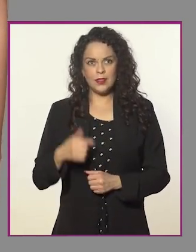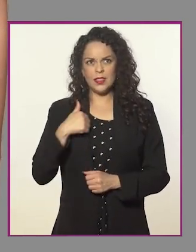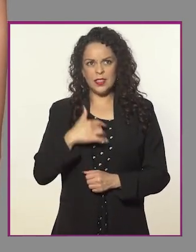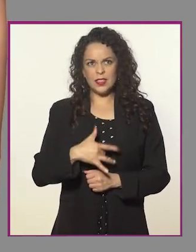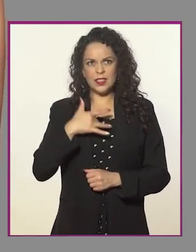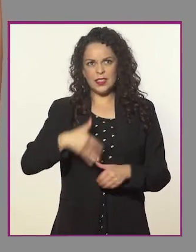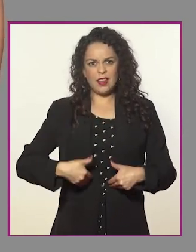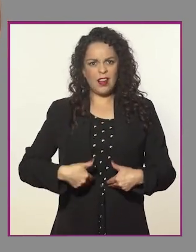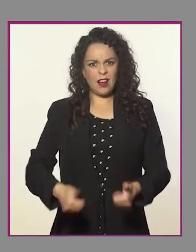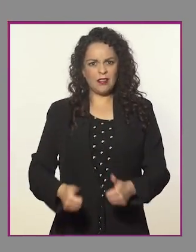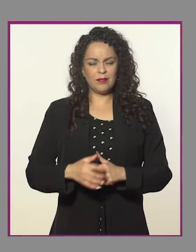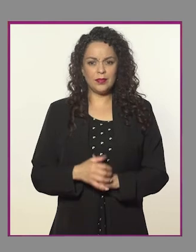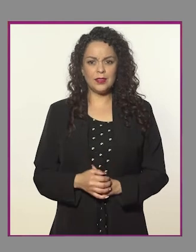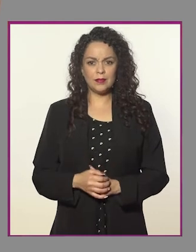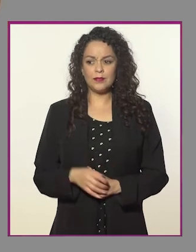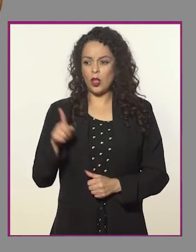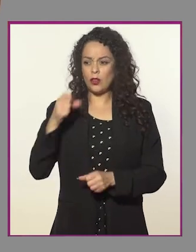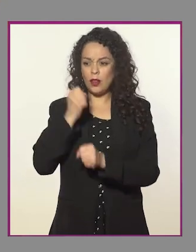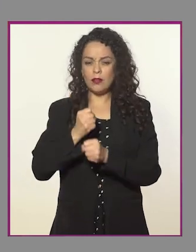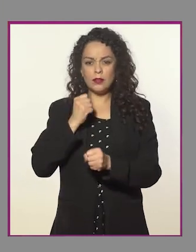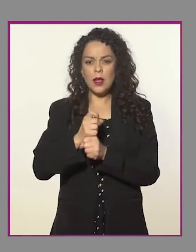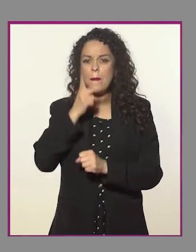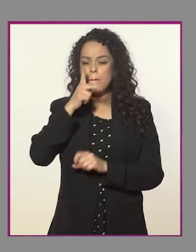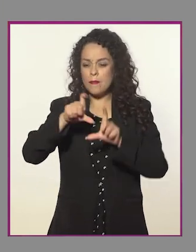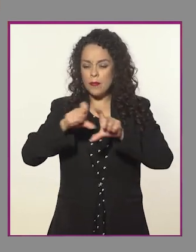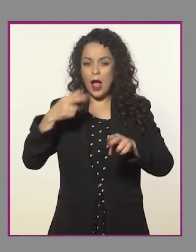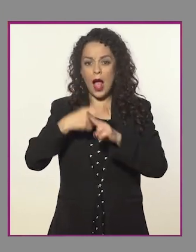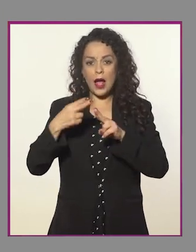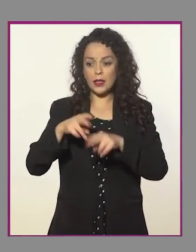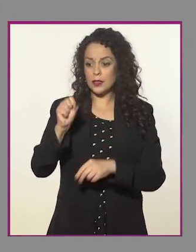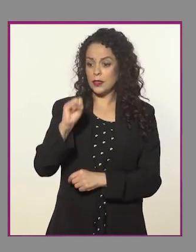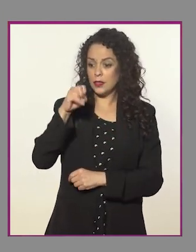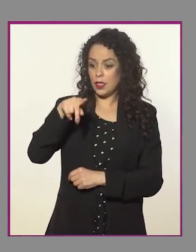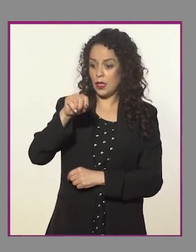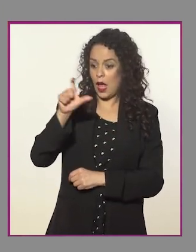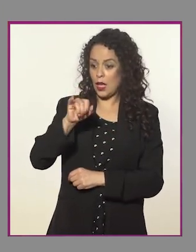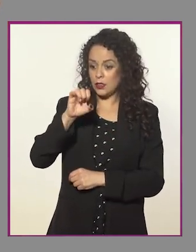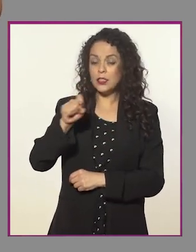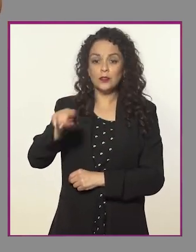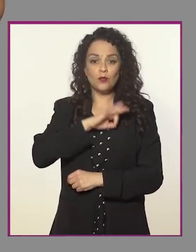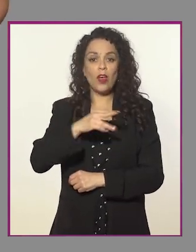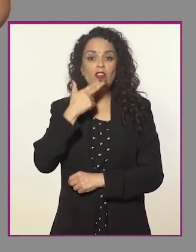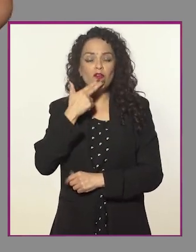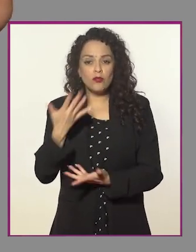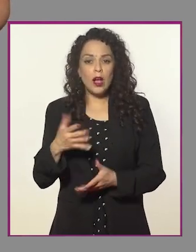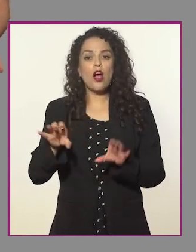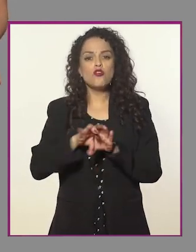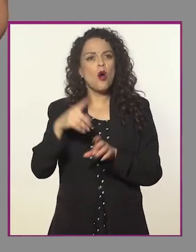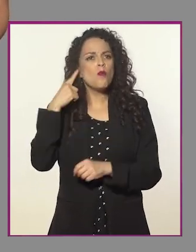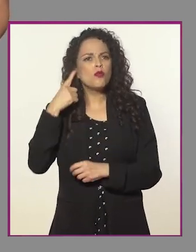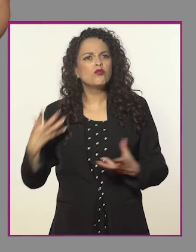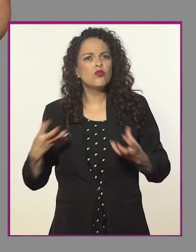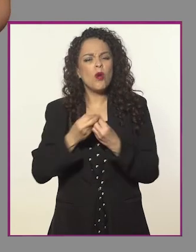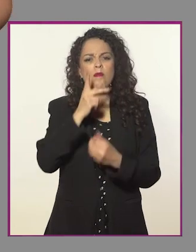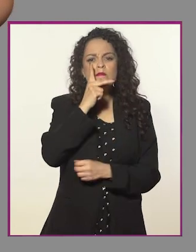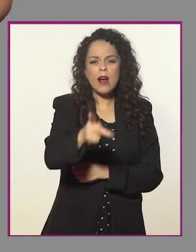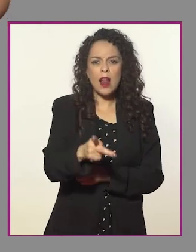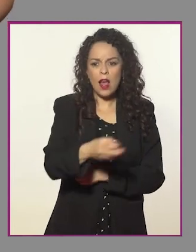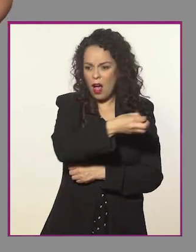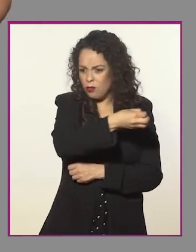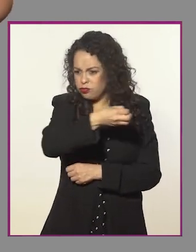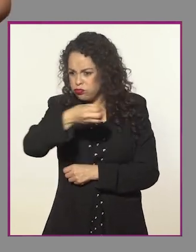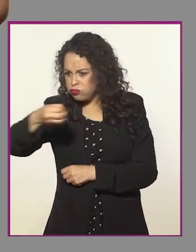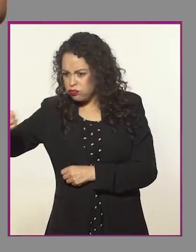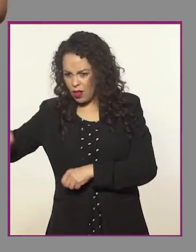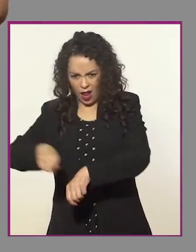hambre. Ensaya frases hasta dar con una sintaxis que te funcione. ¿Cómo suenan las palabras juntas? ¿Qué tan